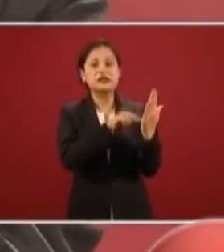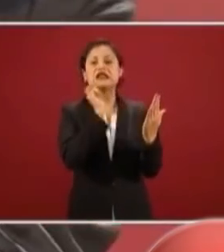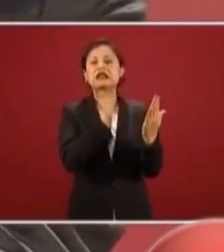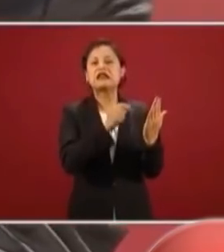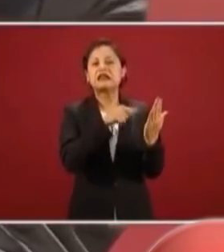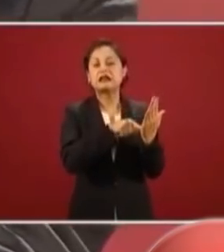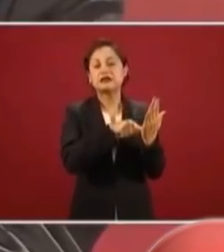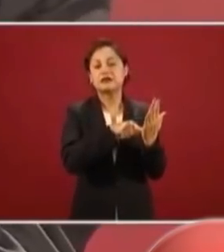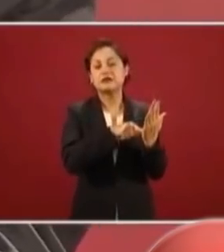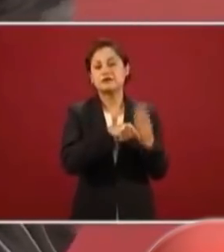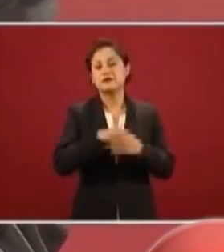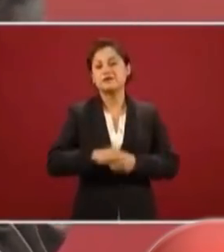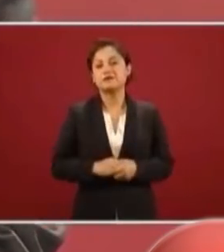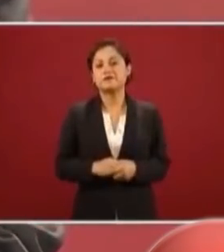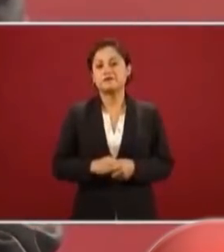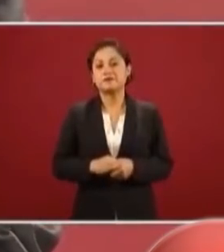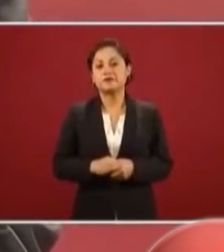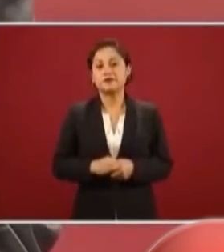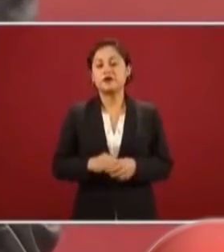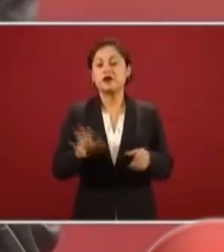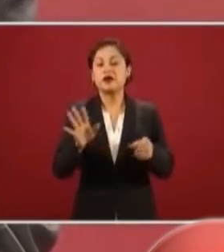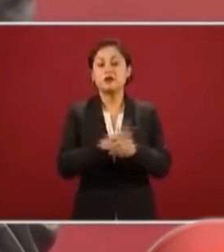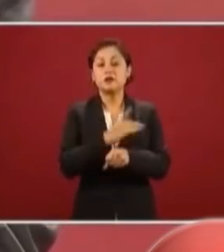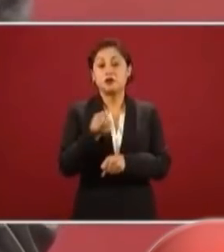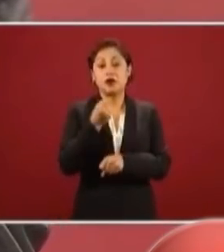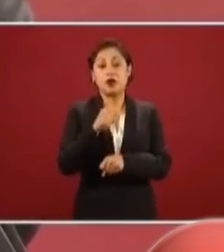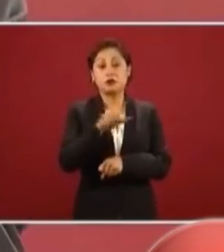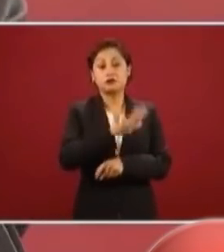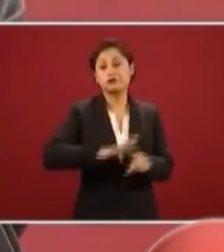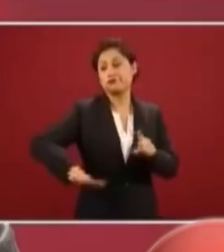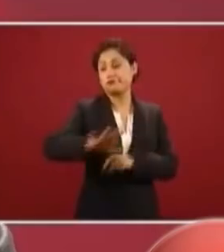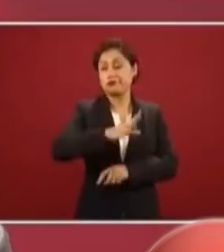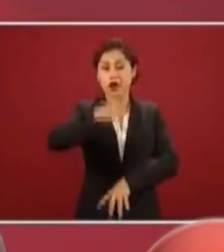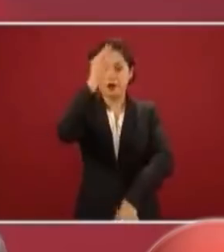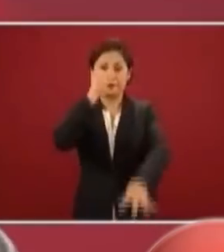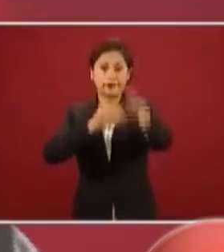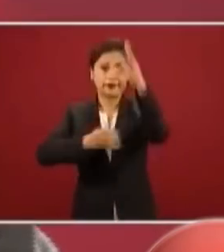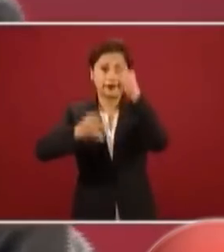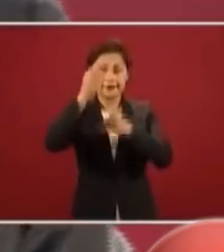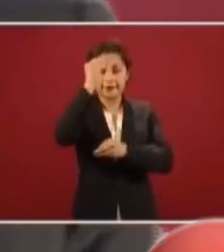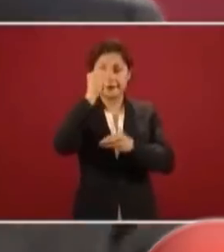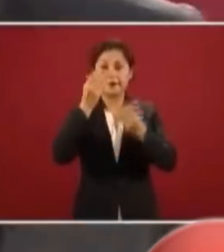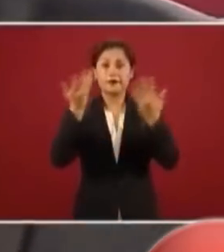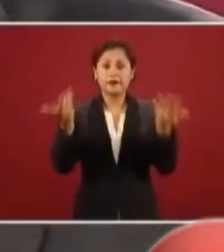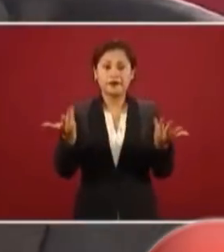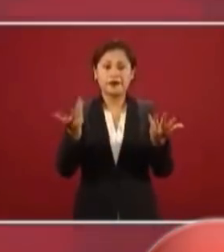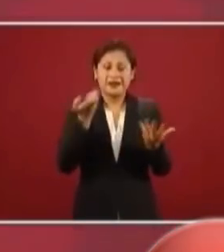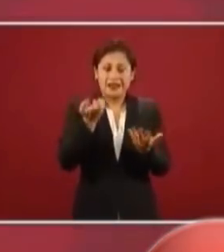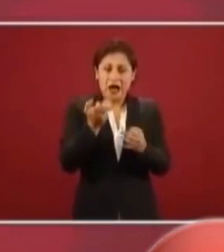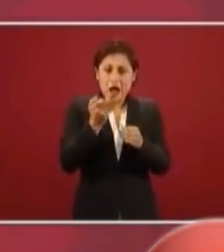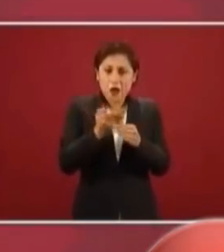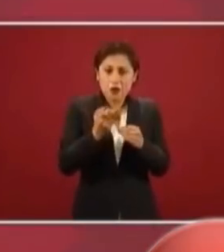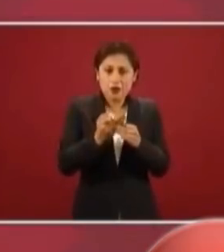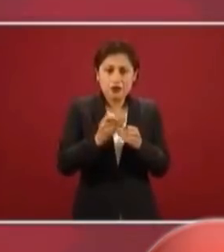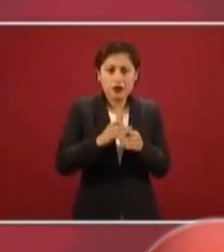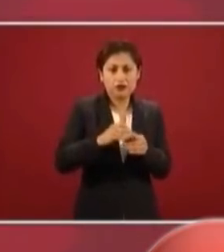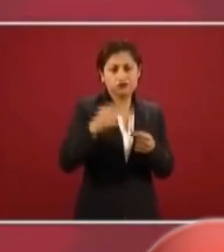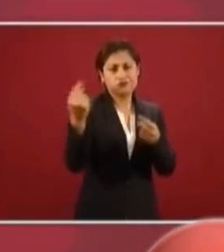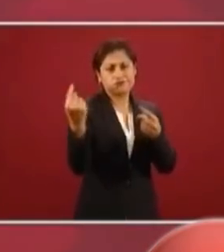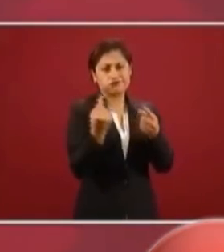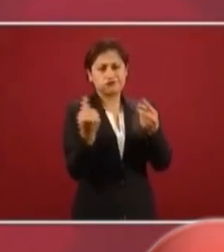porque es pedagogía. Todo esto antes no se sabía, ¿sí?